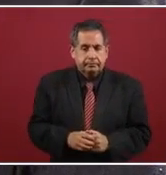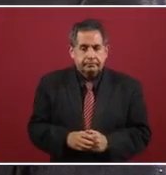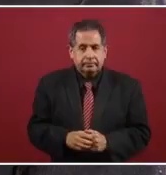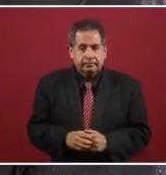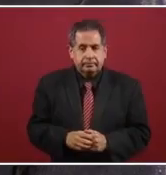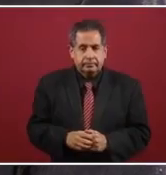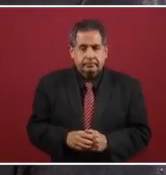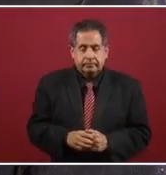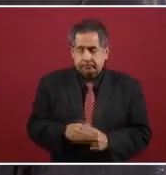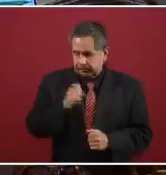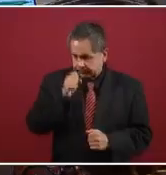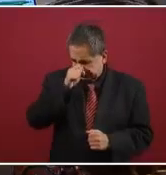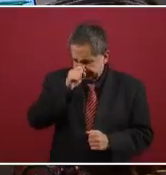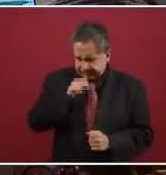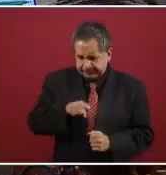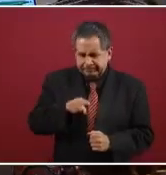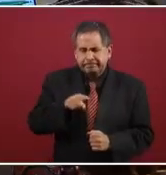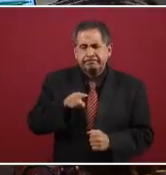Hemos tenido,